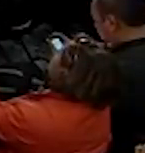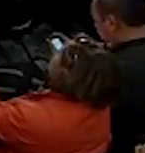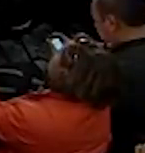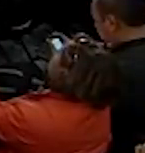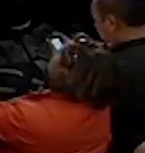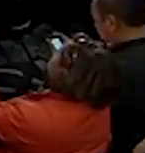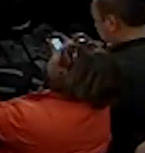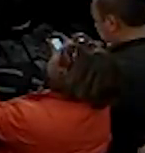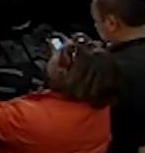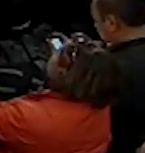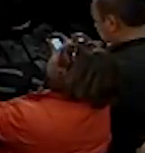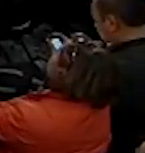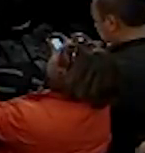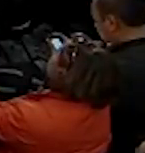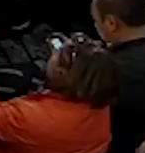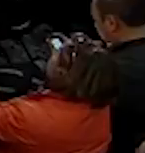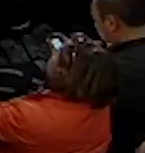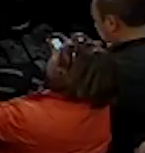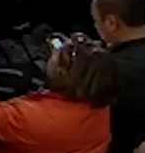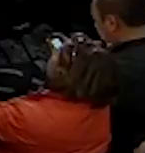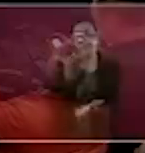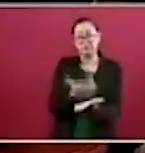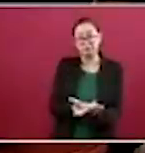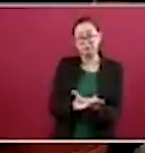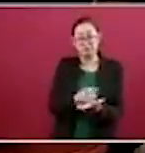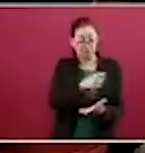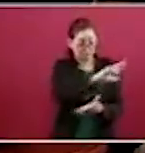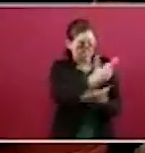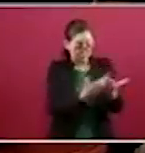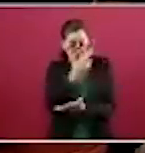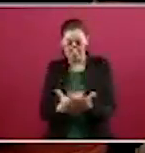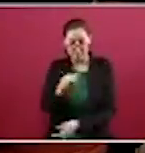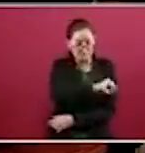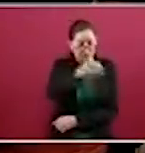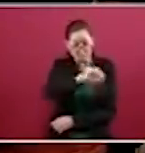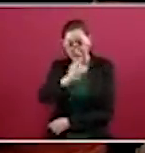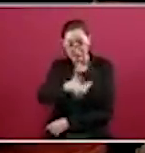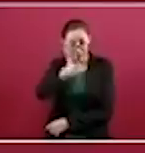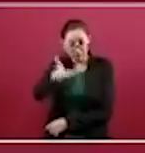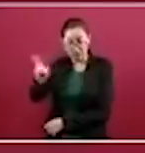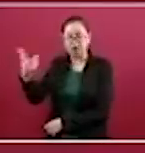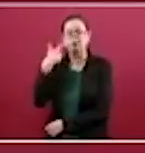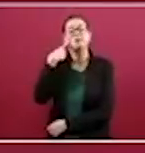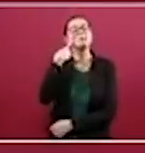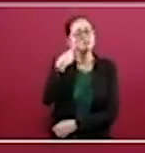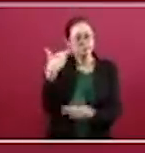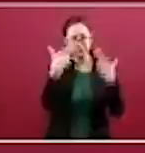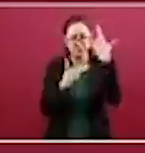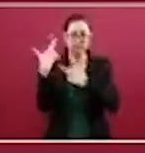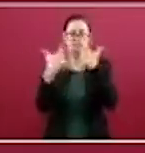la revisión de estos casos, porque la instrucción es que